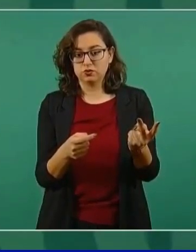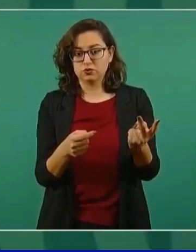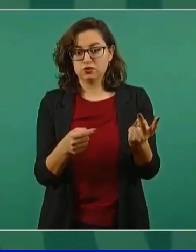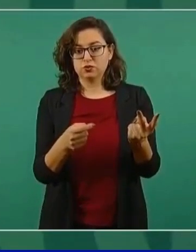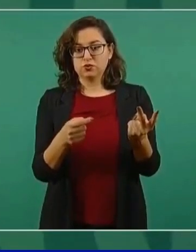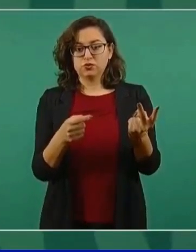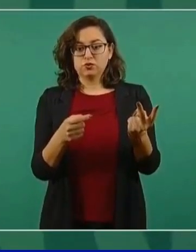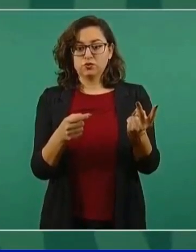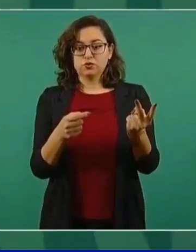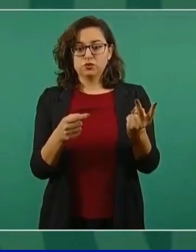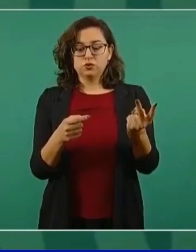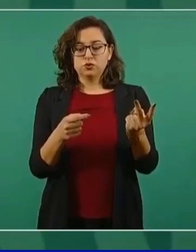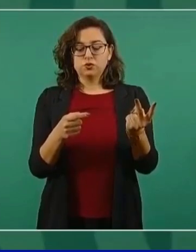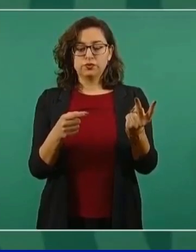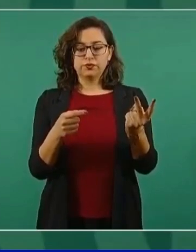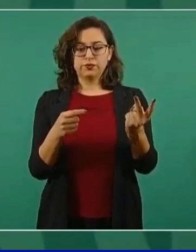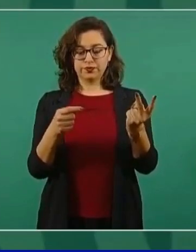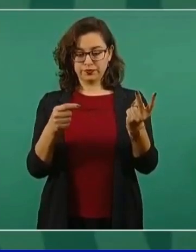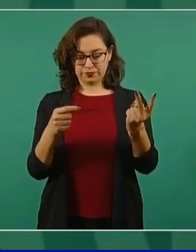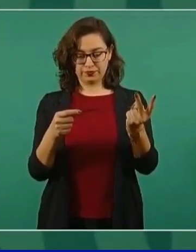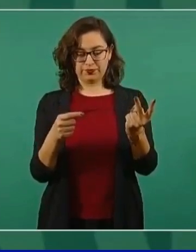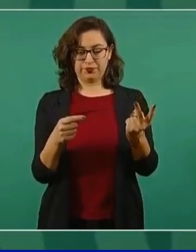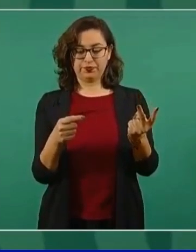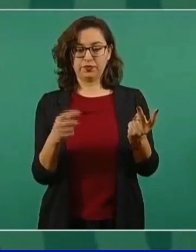una área dedicada